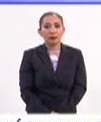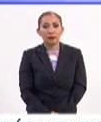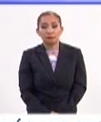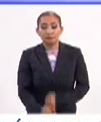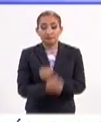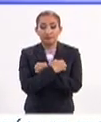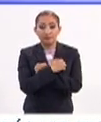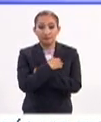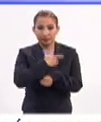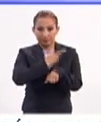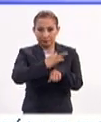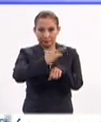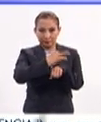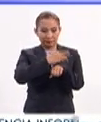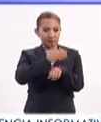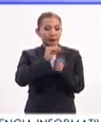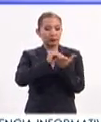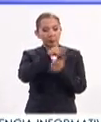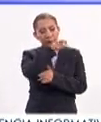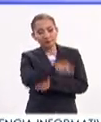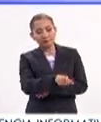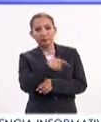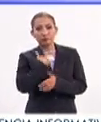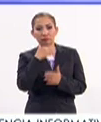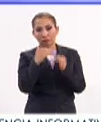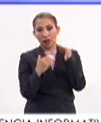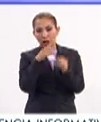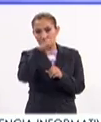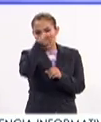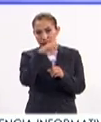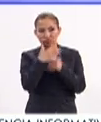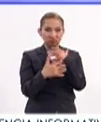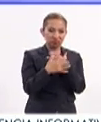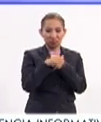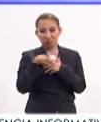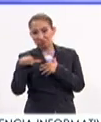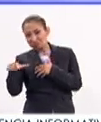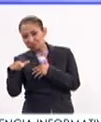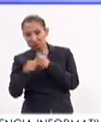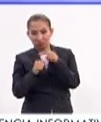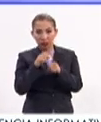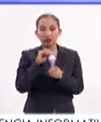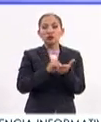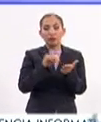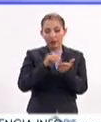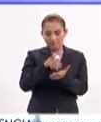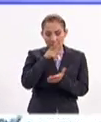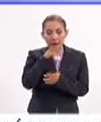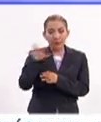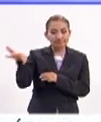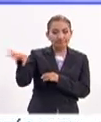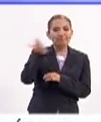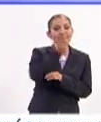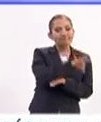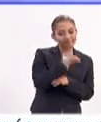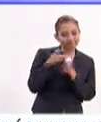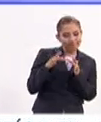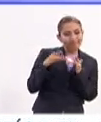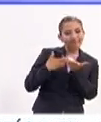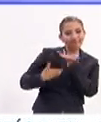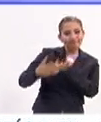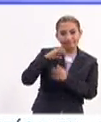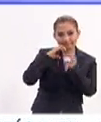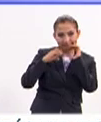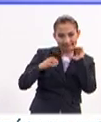En educación media superior, como todavía son menores de edad, entre los 15 y los 17 años, todavía se puede tener ese contacto con los